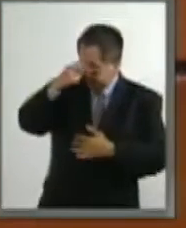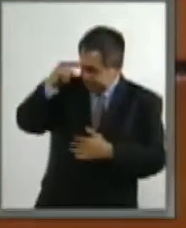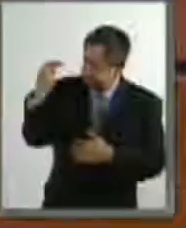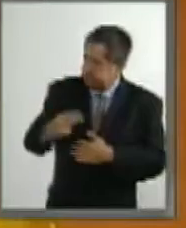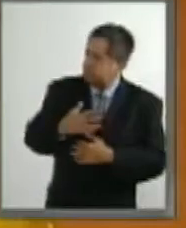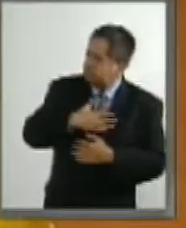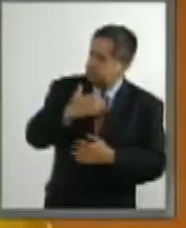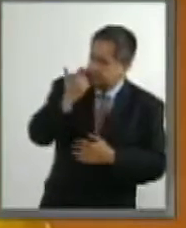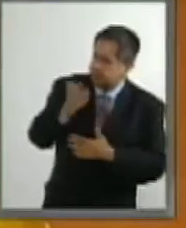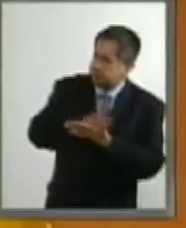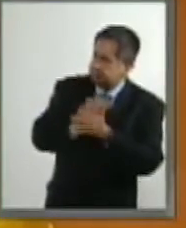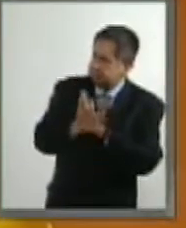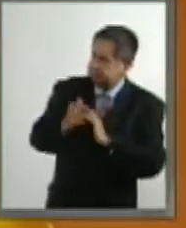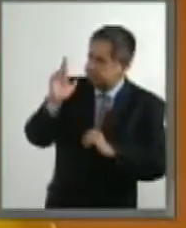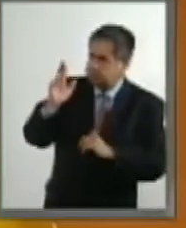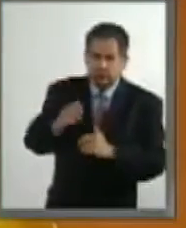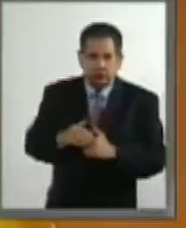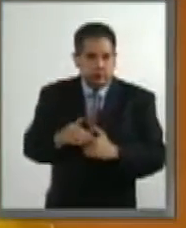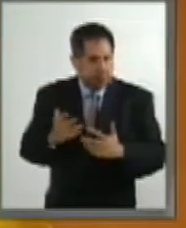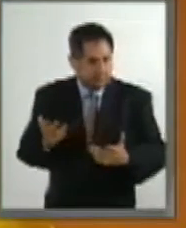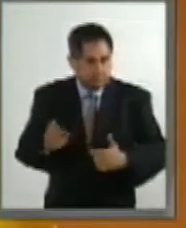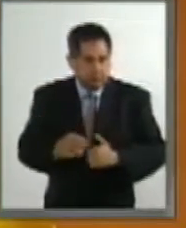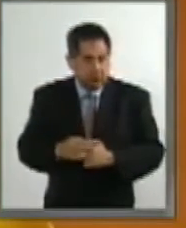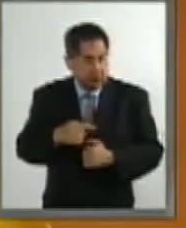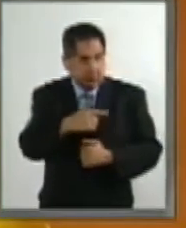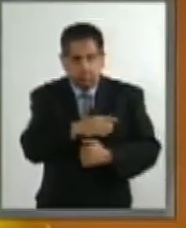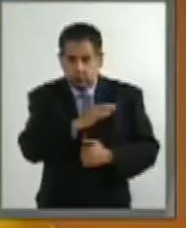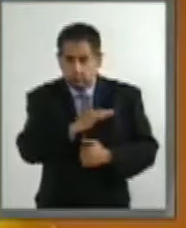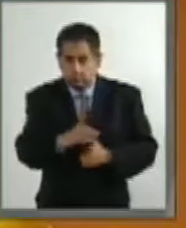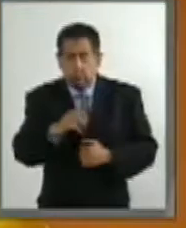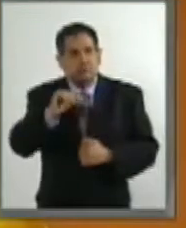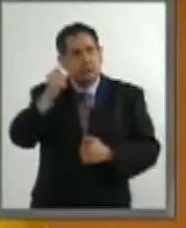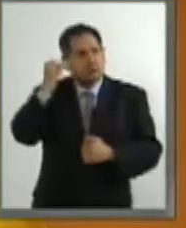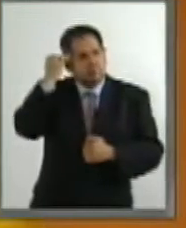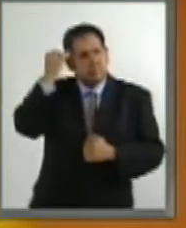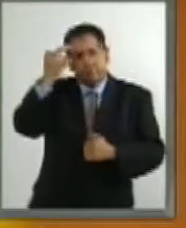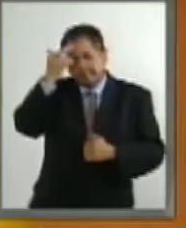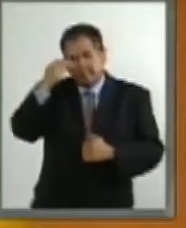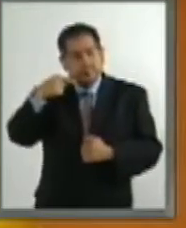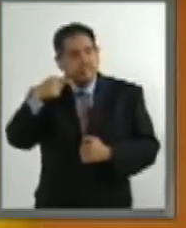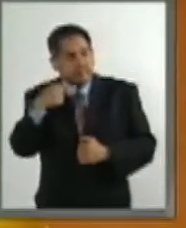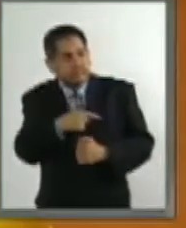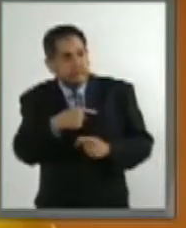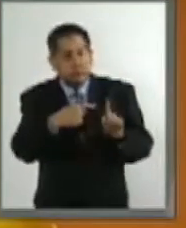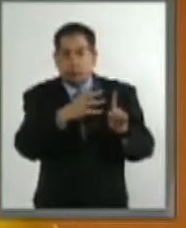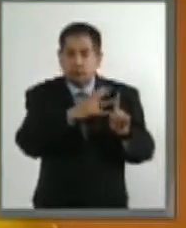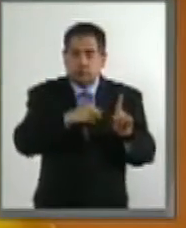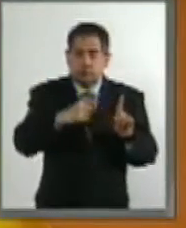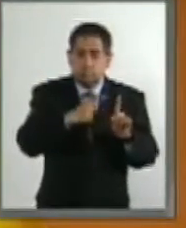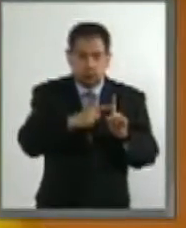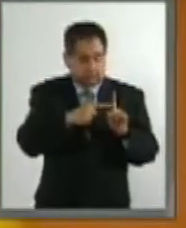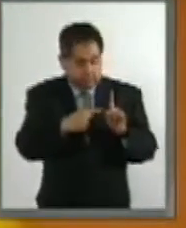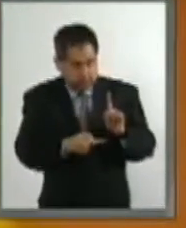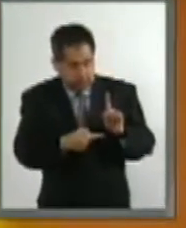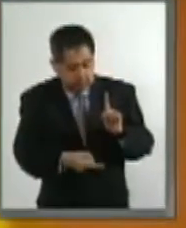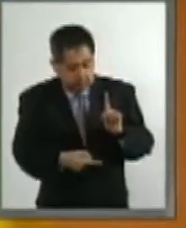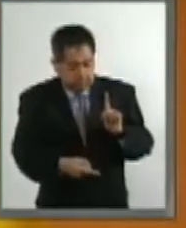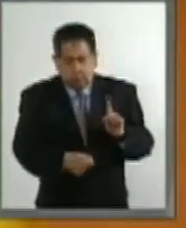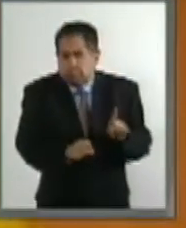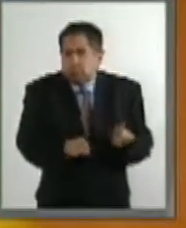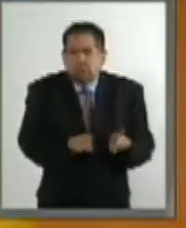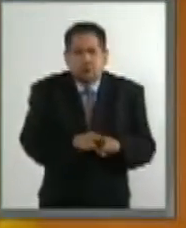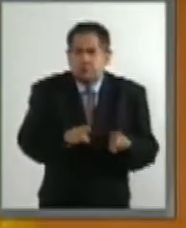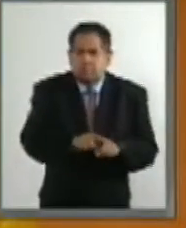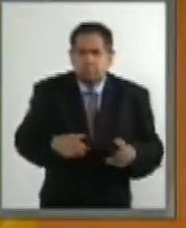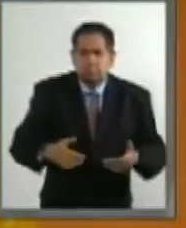por lo cual no existe una razón objetiva y razonable para hacer la distinción internacionales por nacimiento